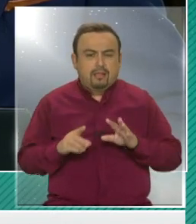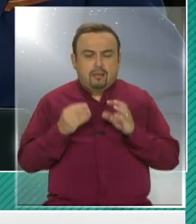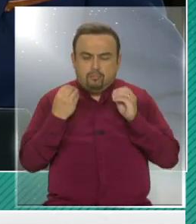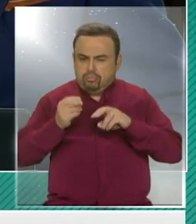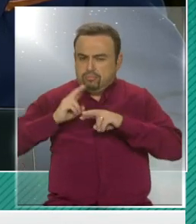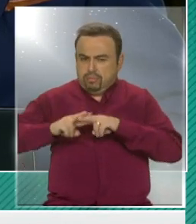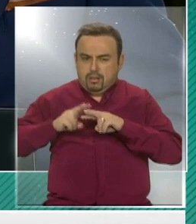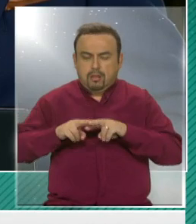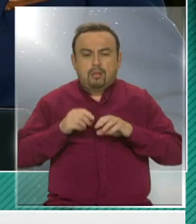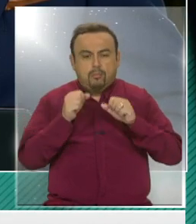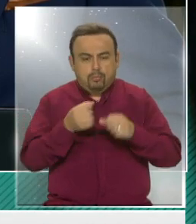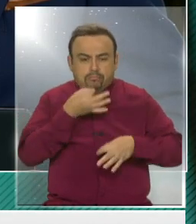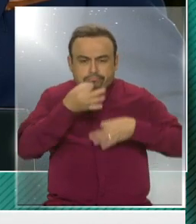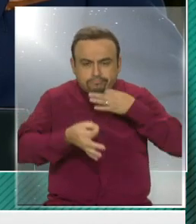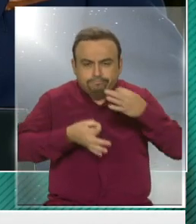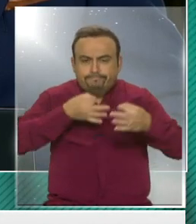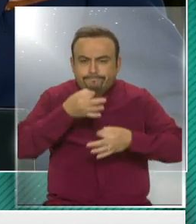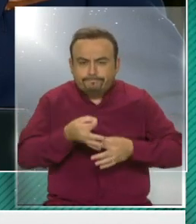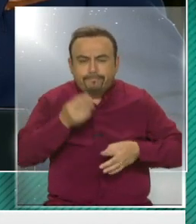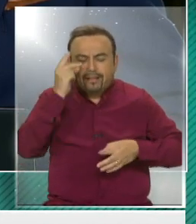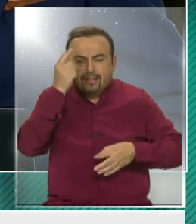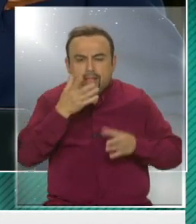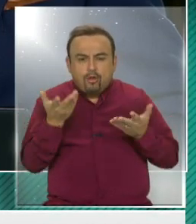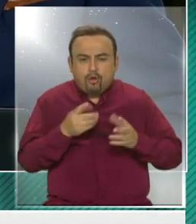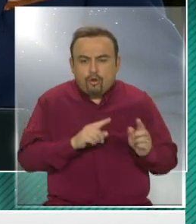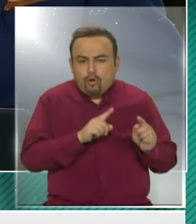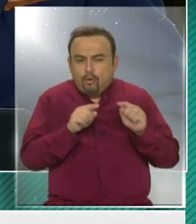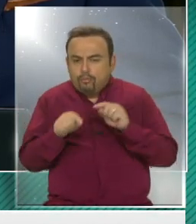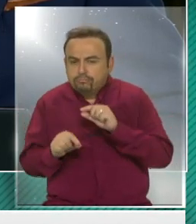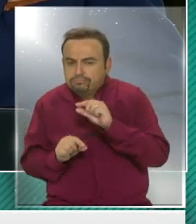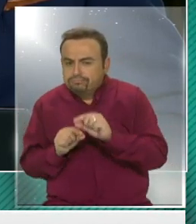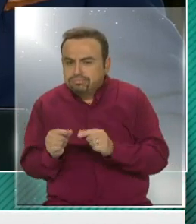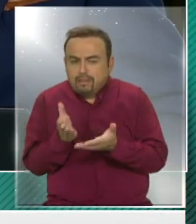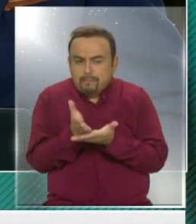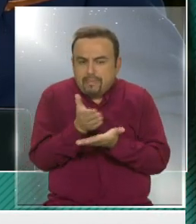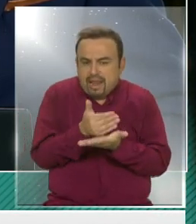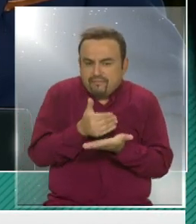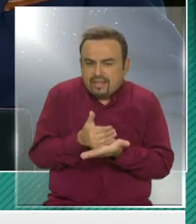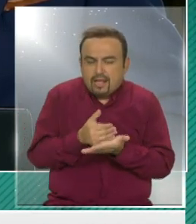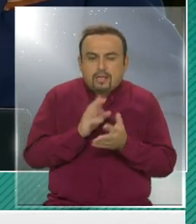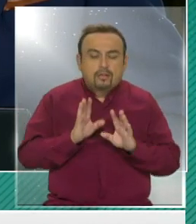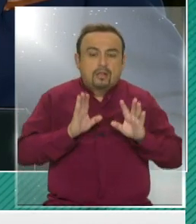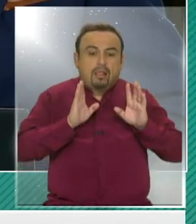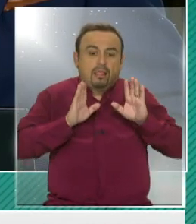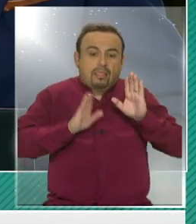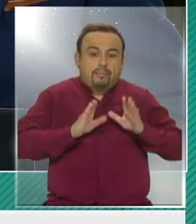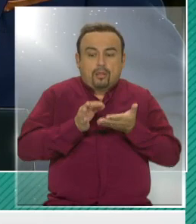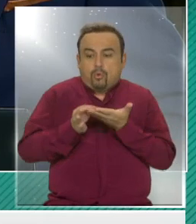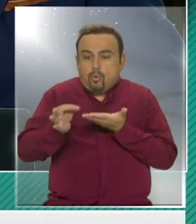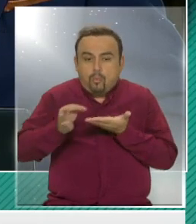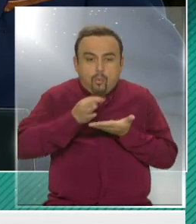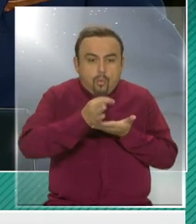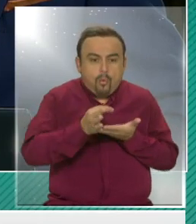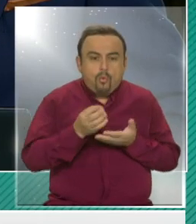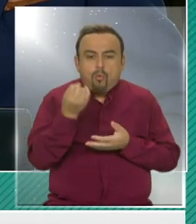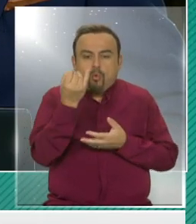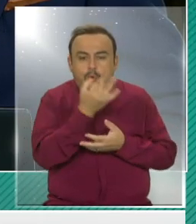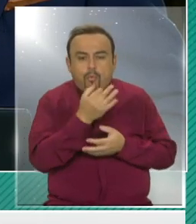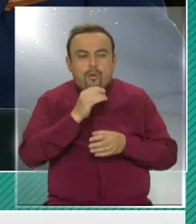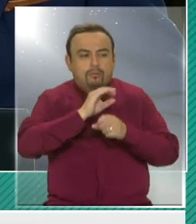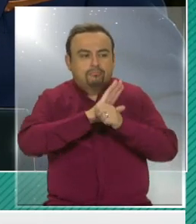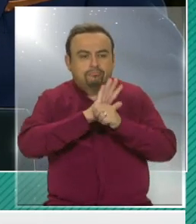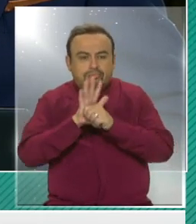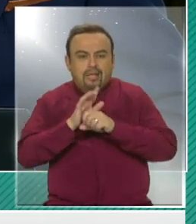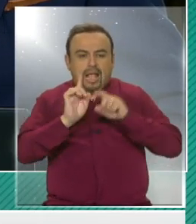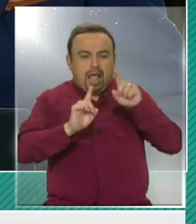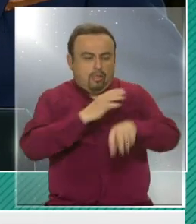bien preparados y que te están proponiendo un retorno planificado según como una según cantidad de comida en cada